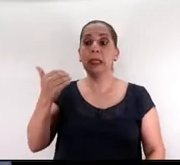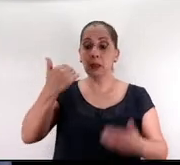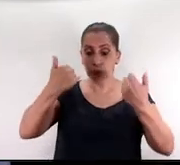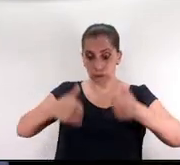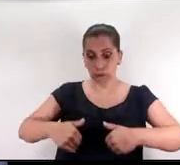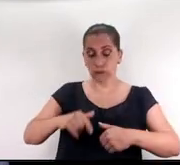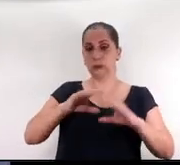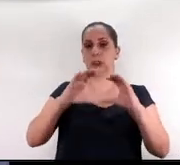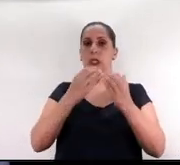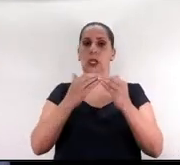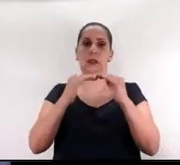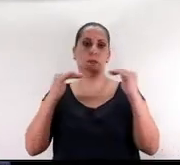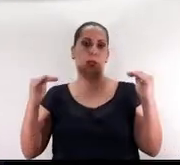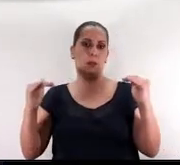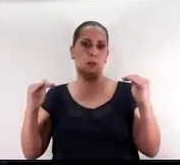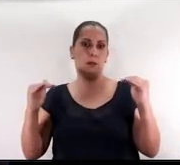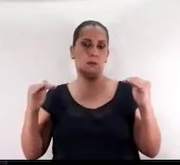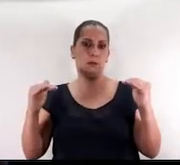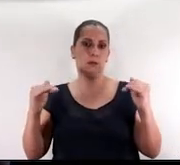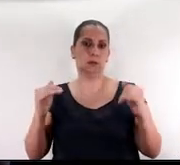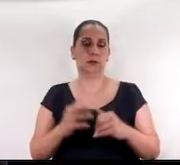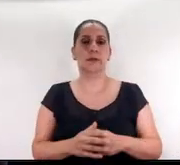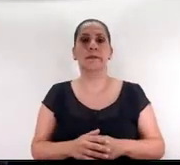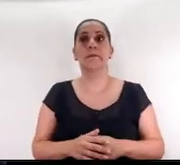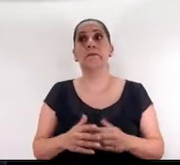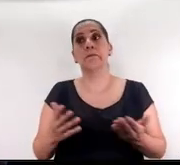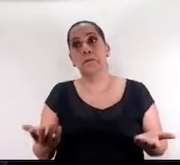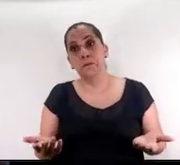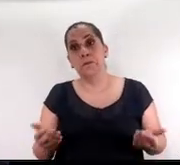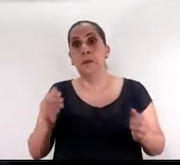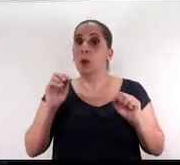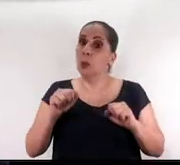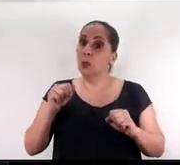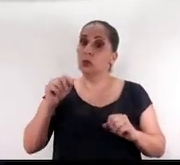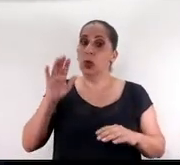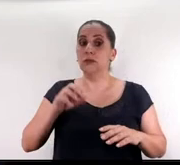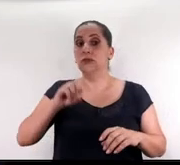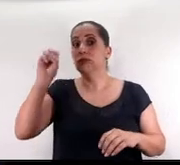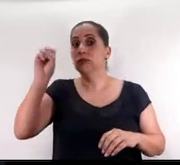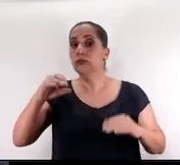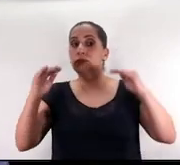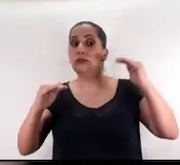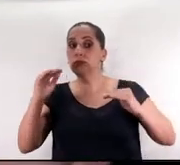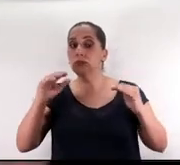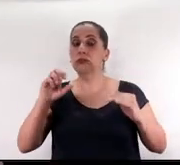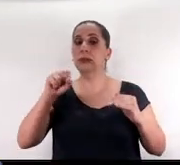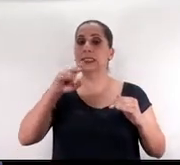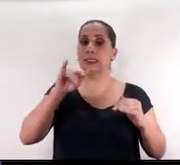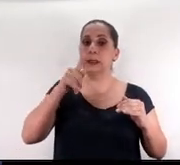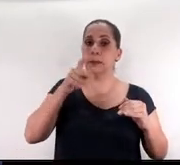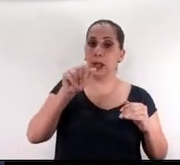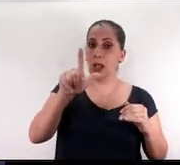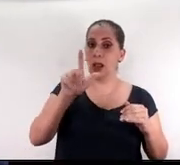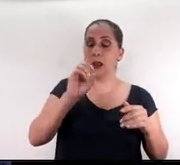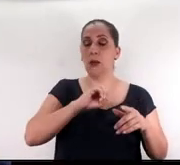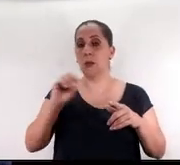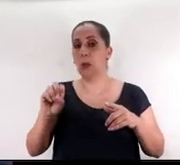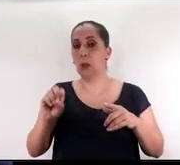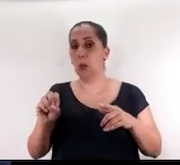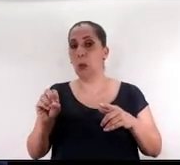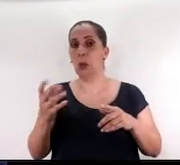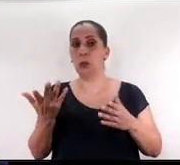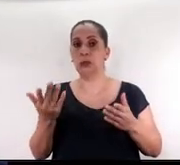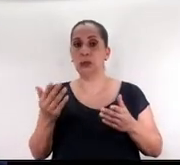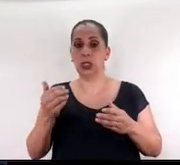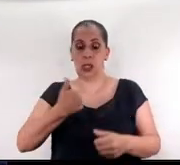se consideraba clase media. Bueno, sea que usemos el parámetro de la CEPAL o sea que usemos el parámetro de